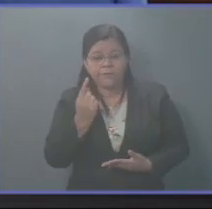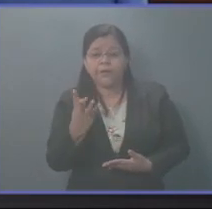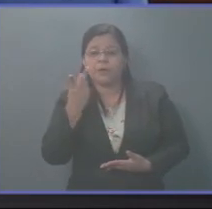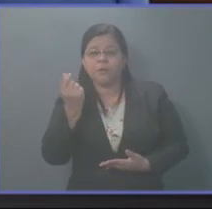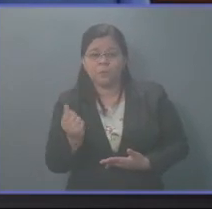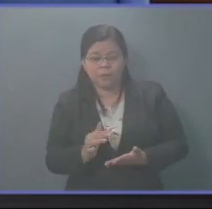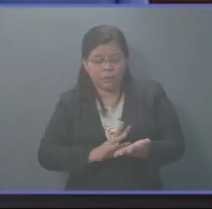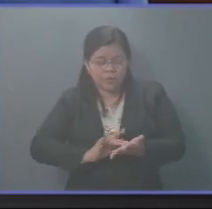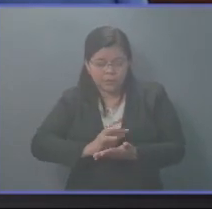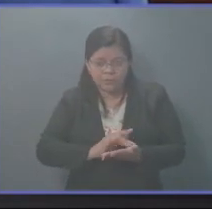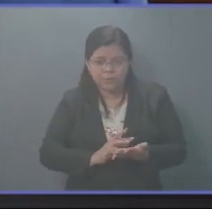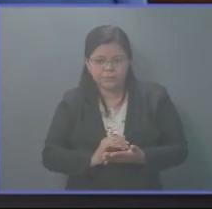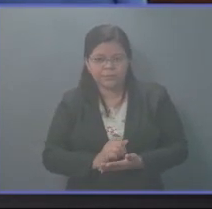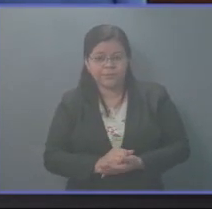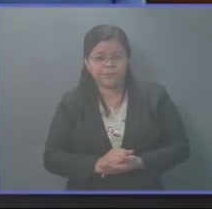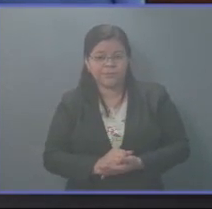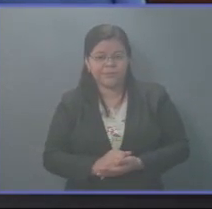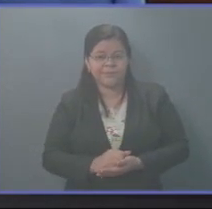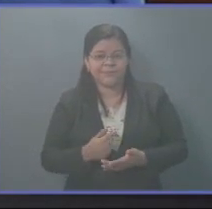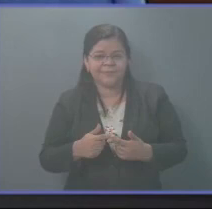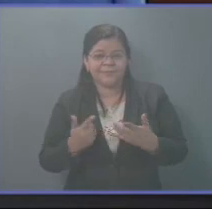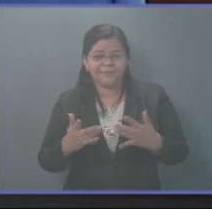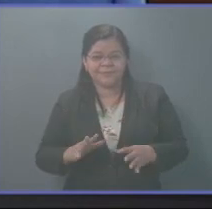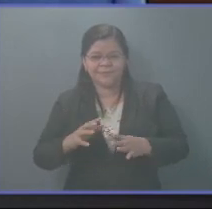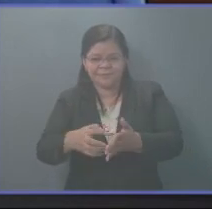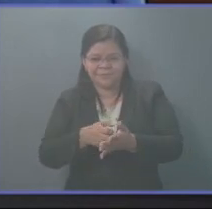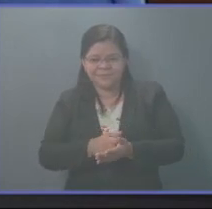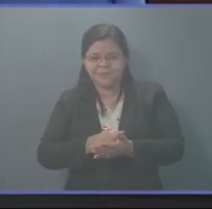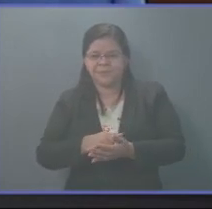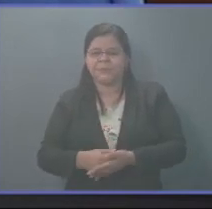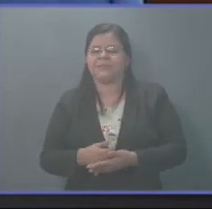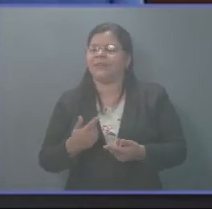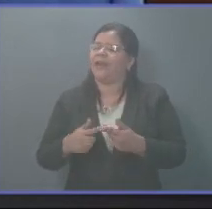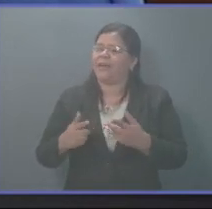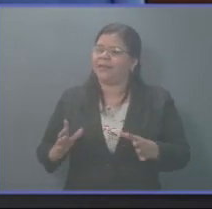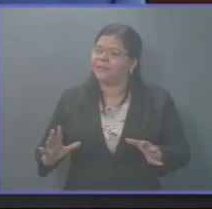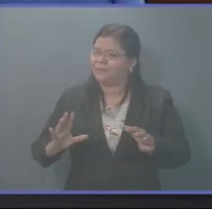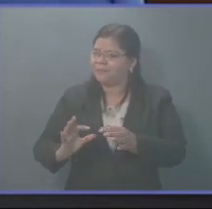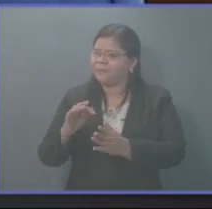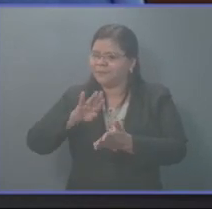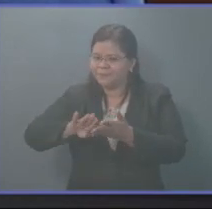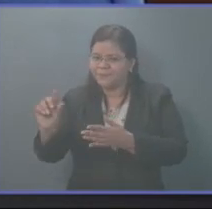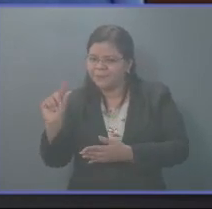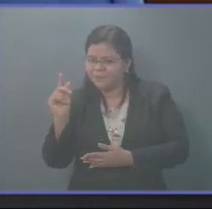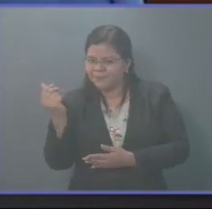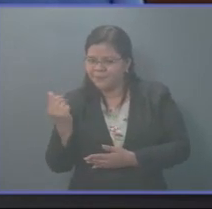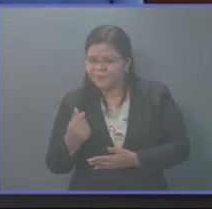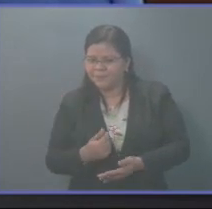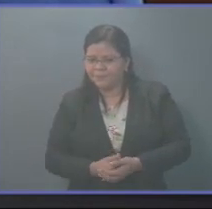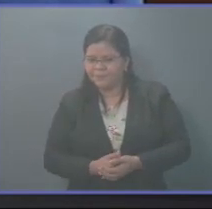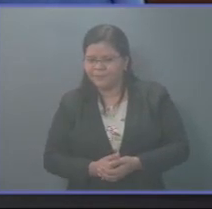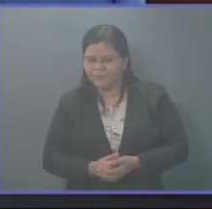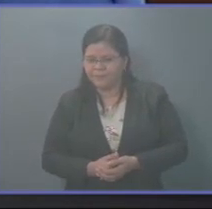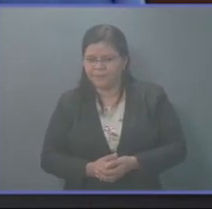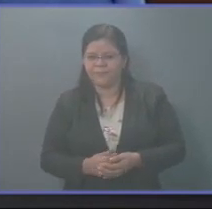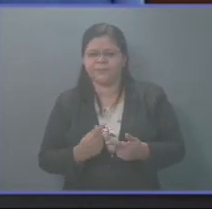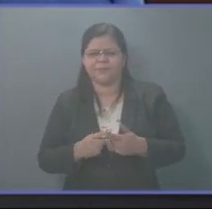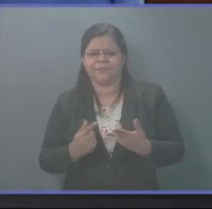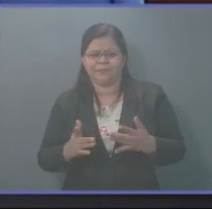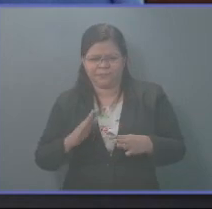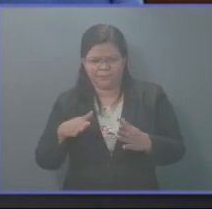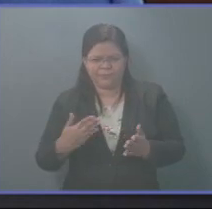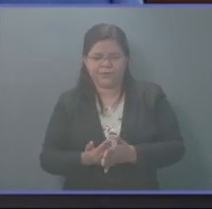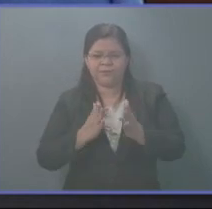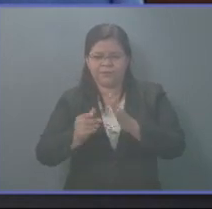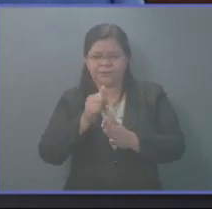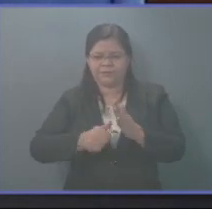contabilizadas por la formación de reservas para saneamiento de préstamos. de acuerdo con las disposiciones emanadas de la Superintendencia